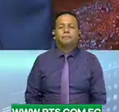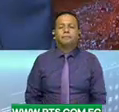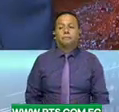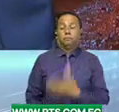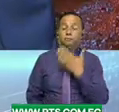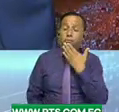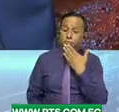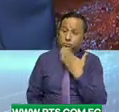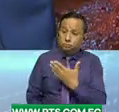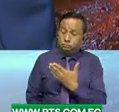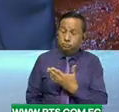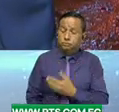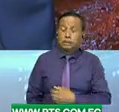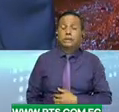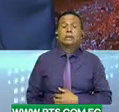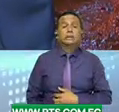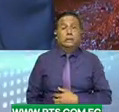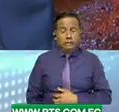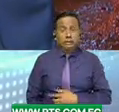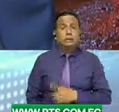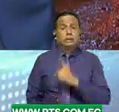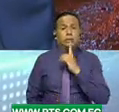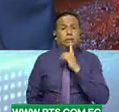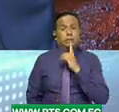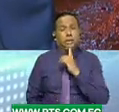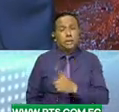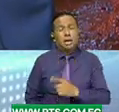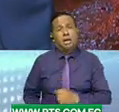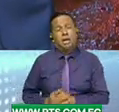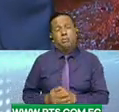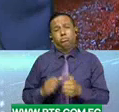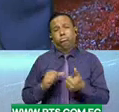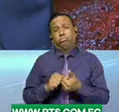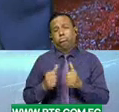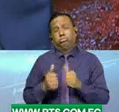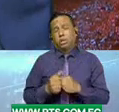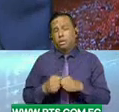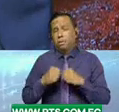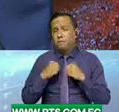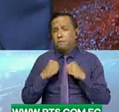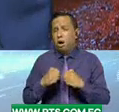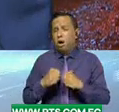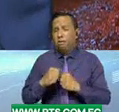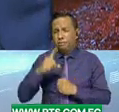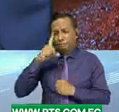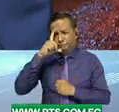Gracias, Charlie. Y sí, la situación es realmente grave, pues estos no son los únicos hechos de sangre.